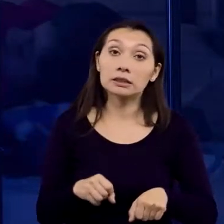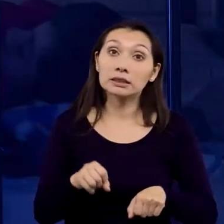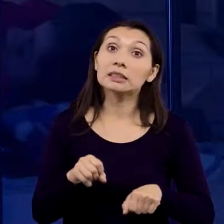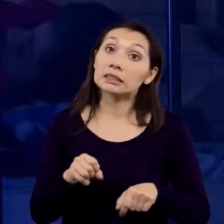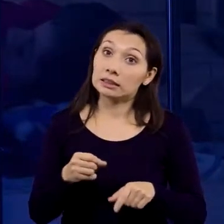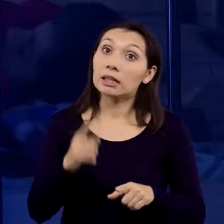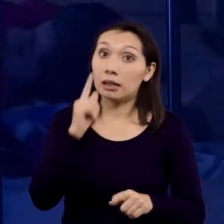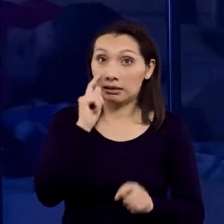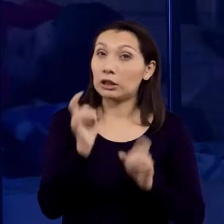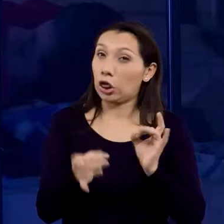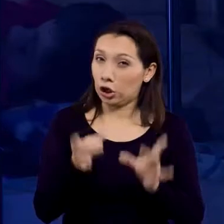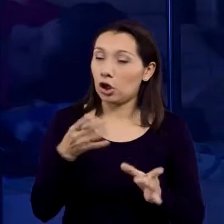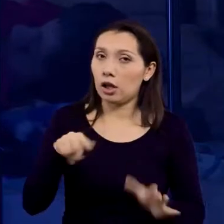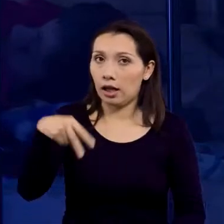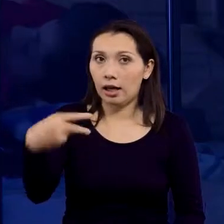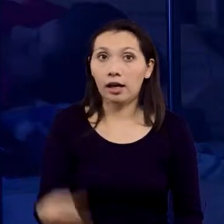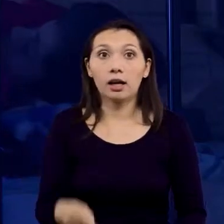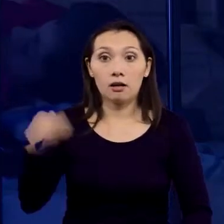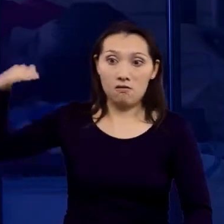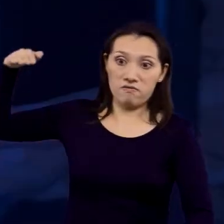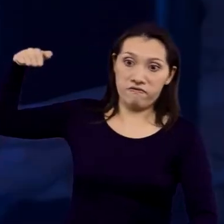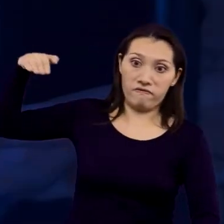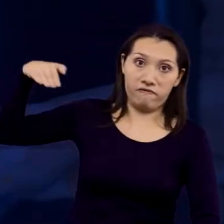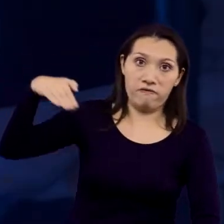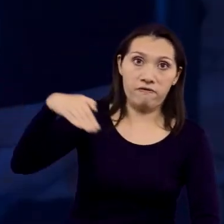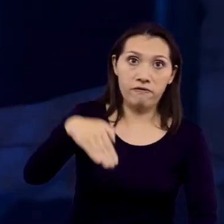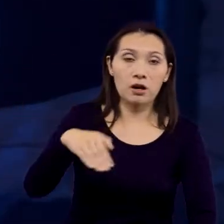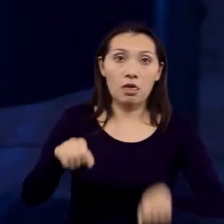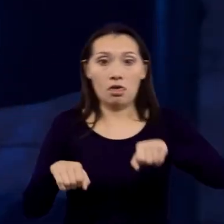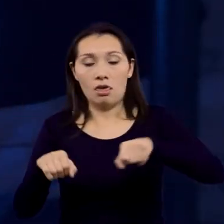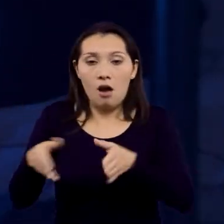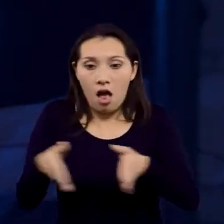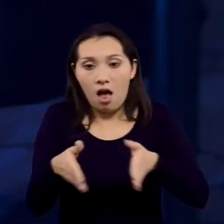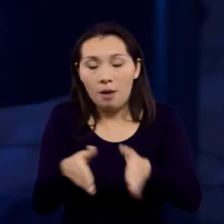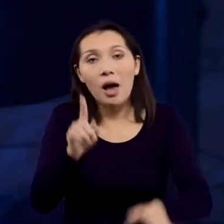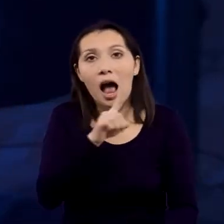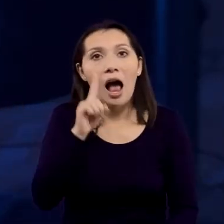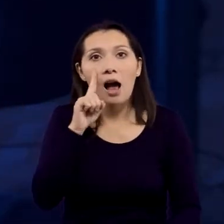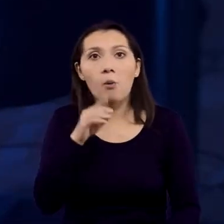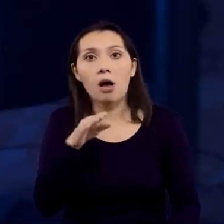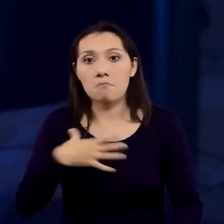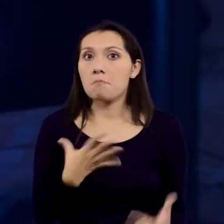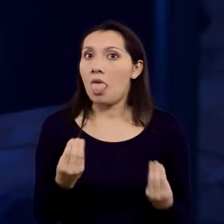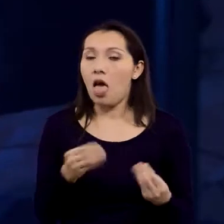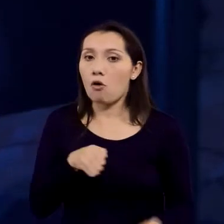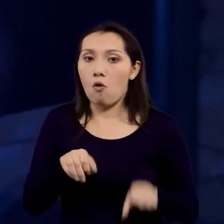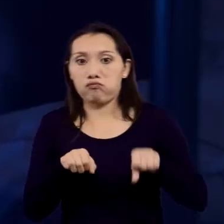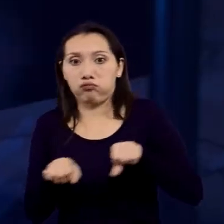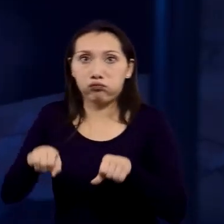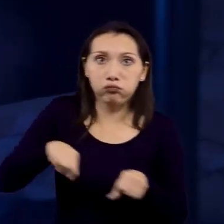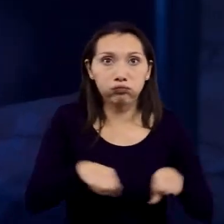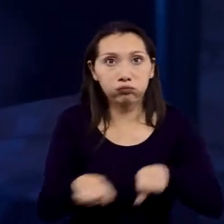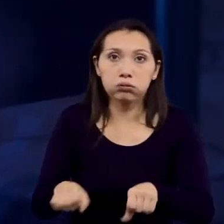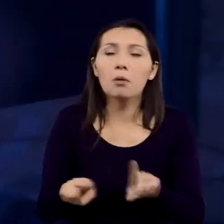César duerme. Es que el risco está así. Y hay como caminito así. Entonces es como una pista. digo. Yo los puetes,